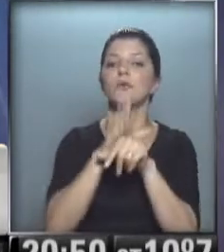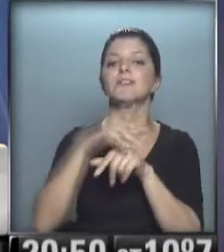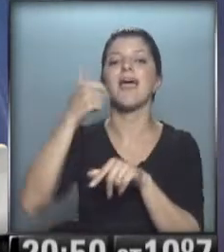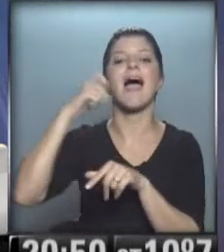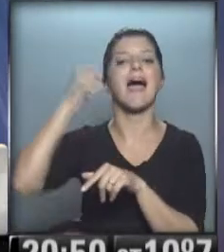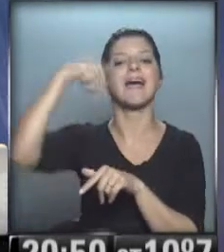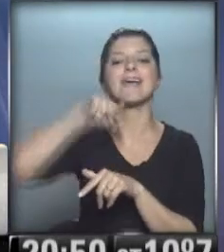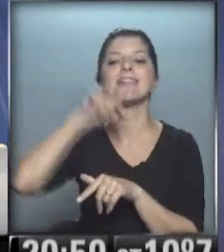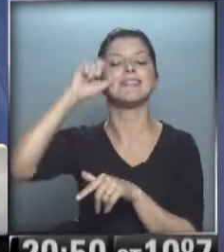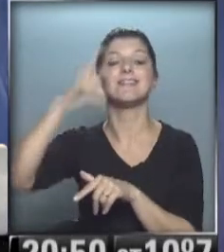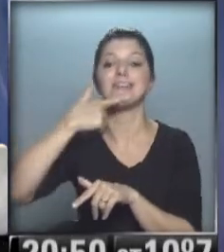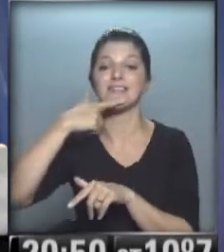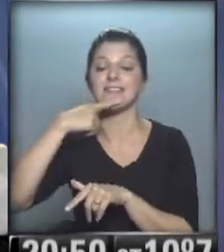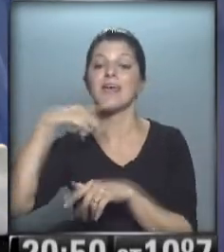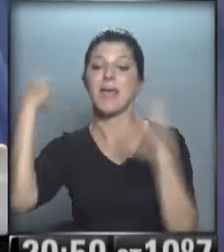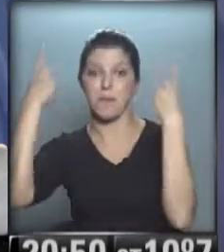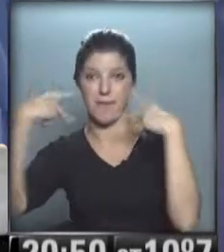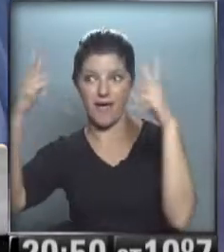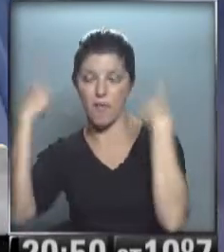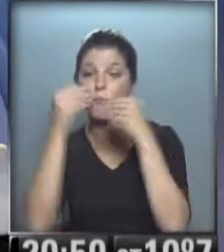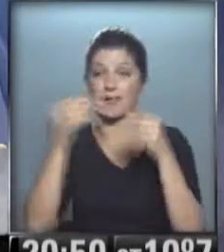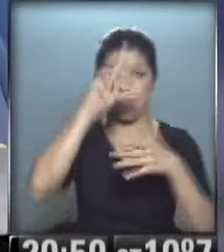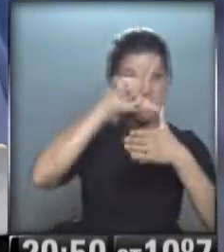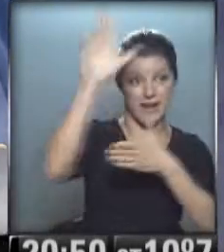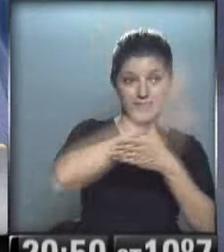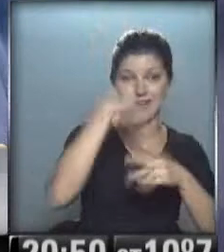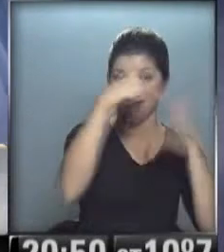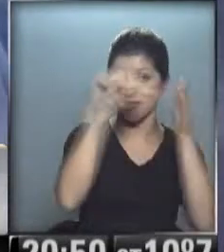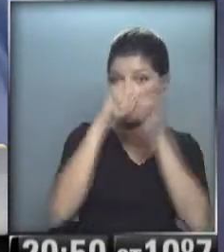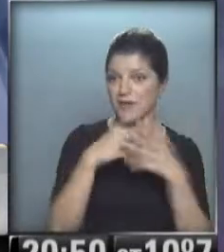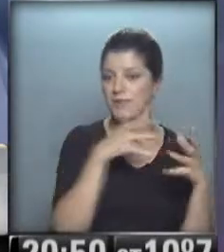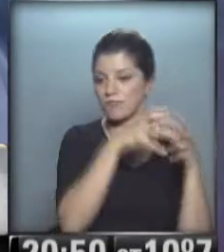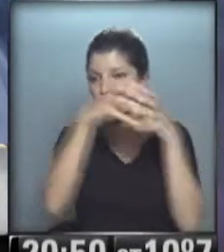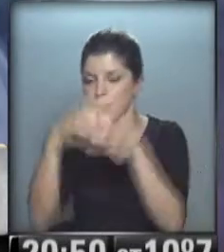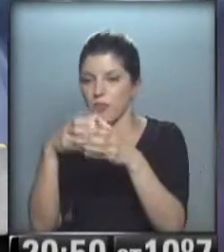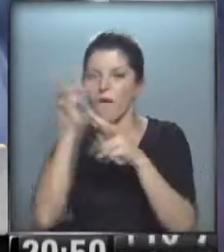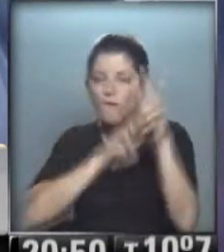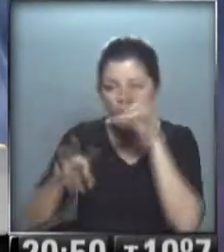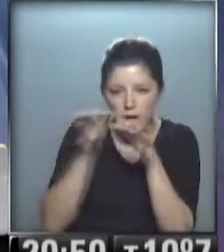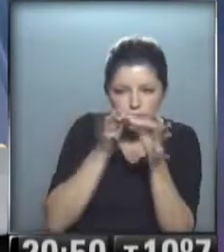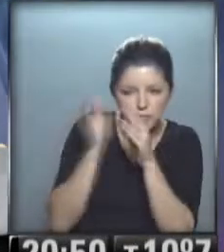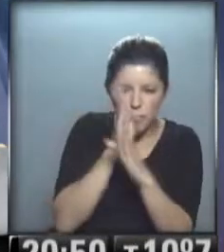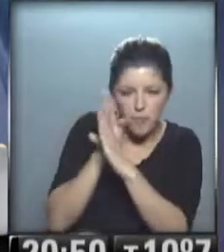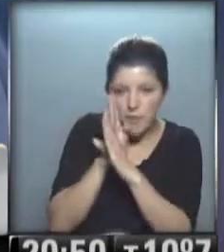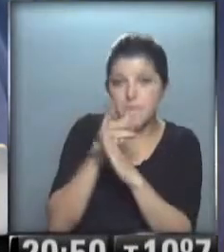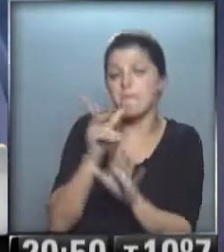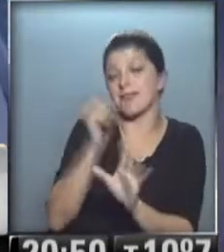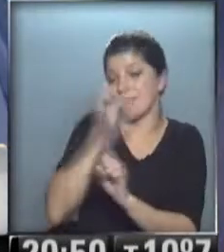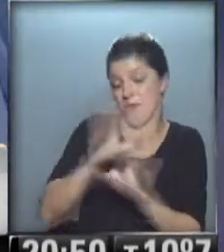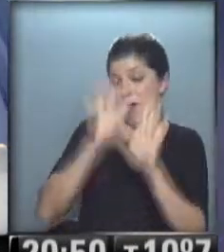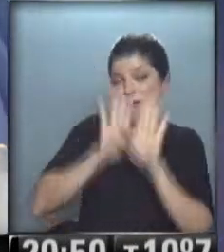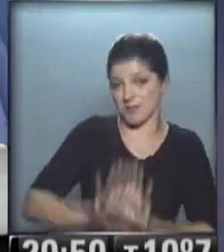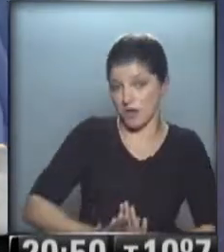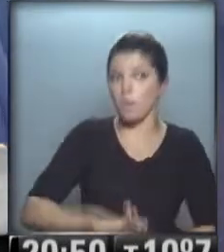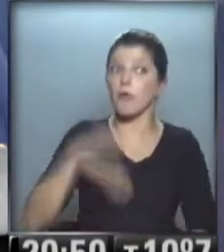viajeros, porque era gente que venía de diversos lugares de América Latina que tenían tácticas de espionaje, parece bastante mal organizados, pero de todas maneras